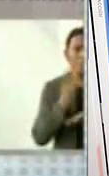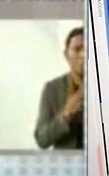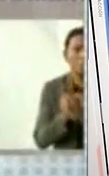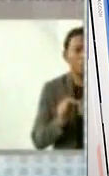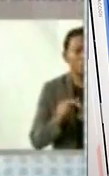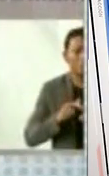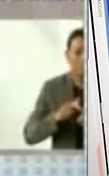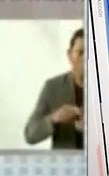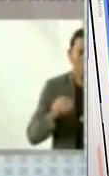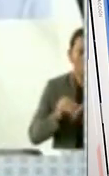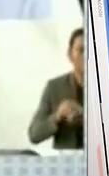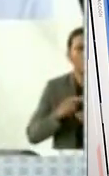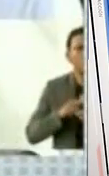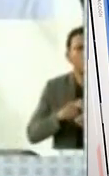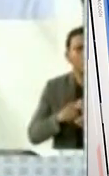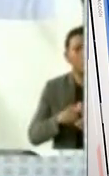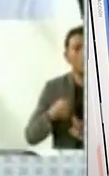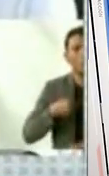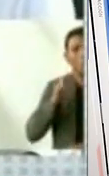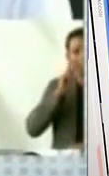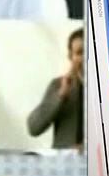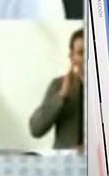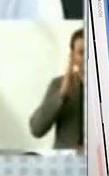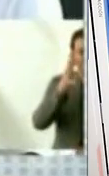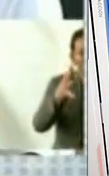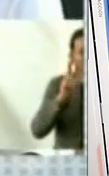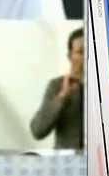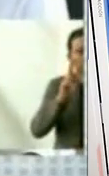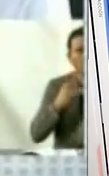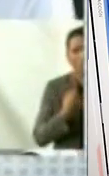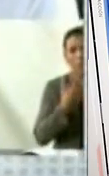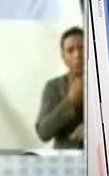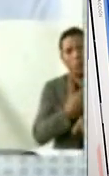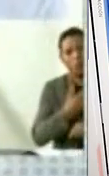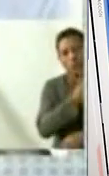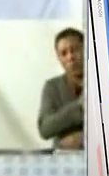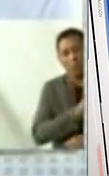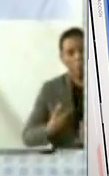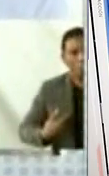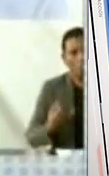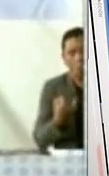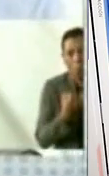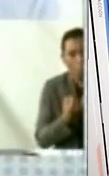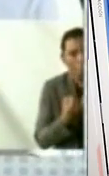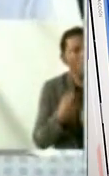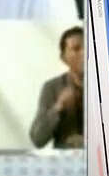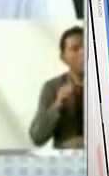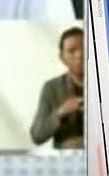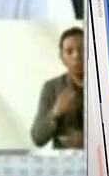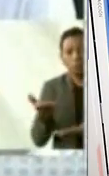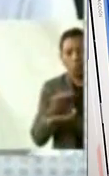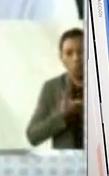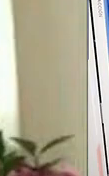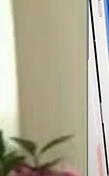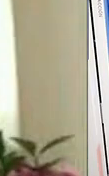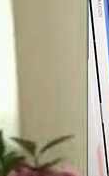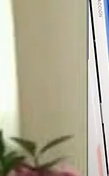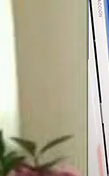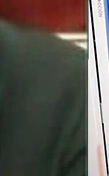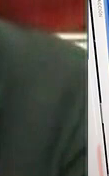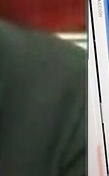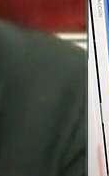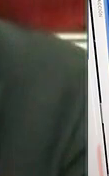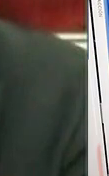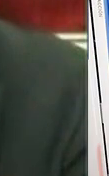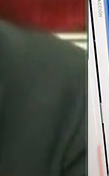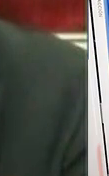energías renovables, eólicas y solar sobre todo, pero hasta ahí. Jorge, lo que